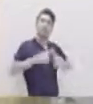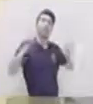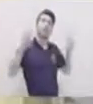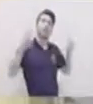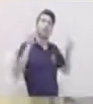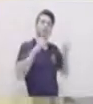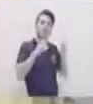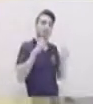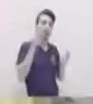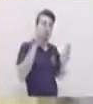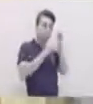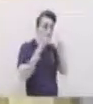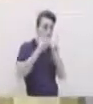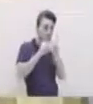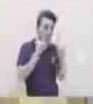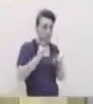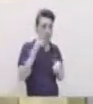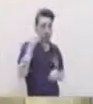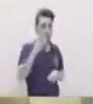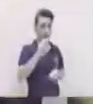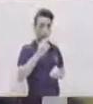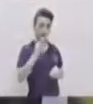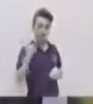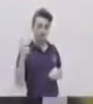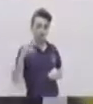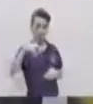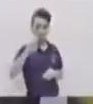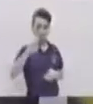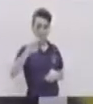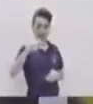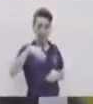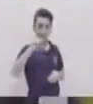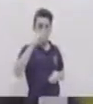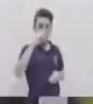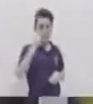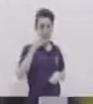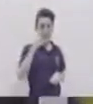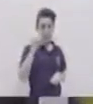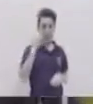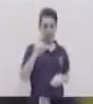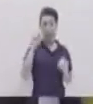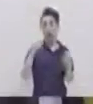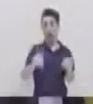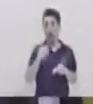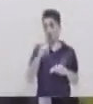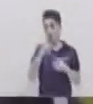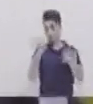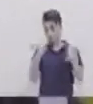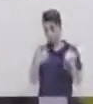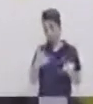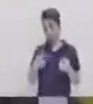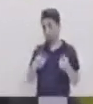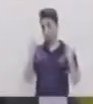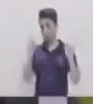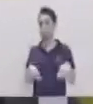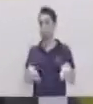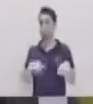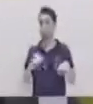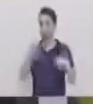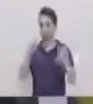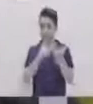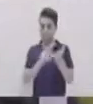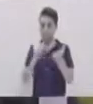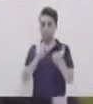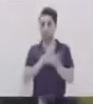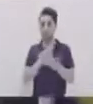que la diferencia de las permutaciones, variaciones y combinaciones. Sí, muy bien, Claudita. Ahora lo voy a invitar a que nos desinfectemos